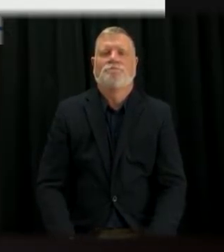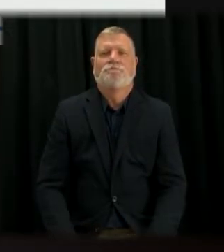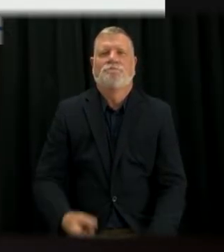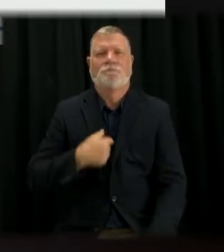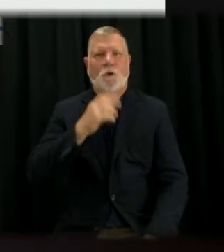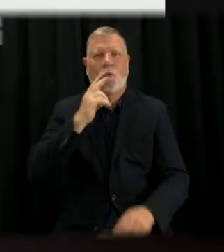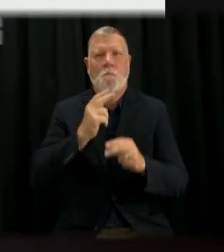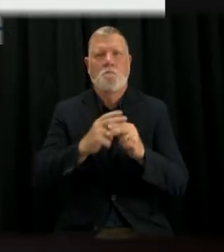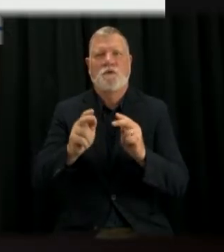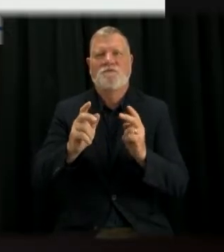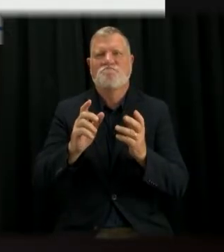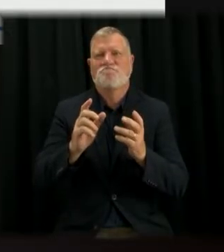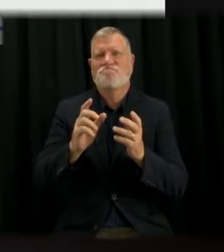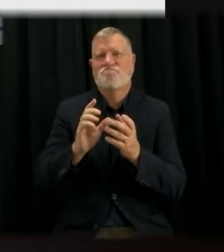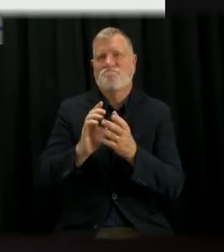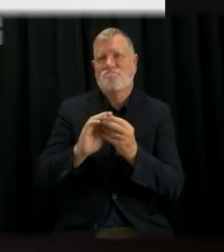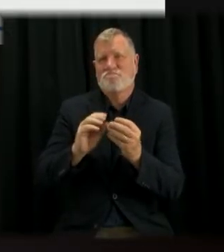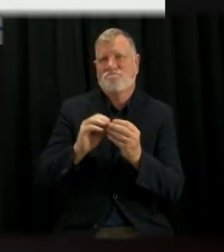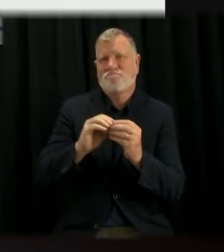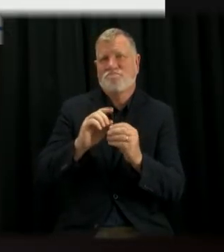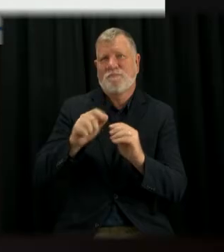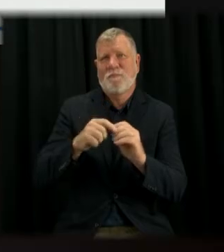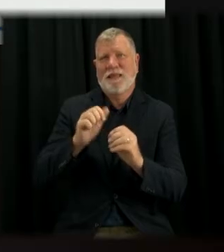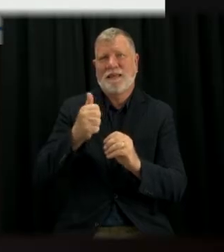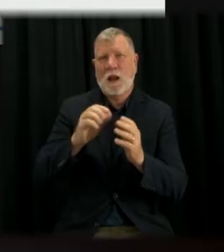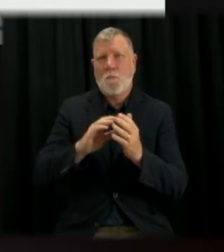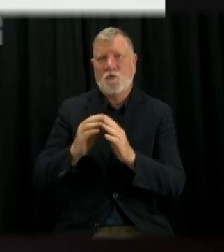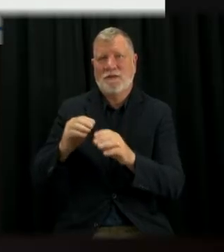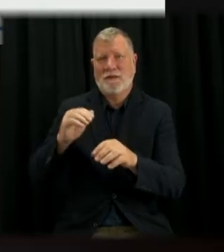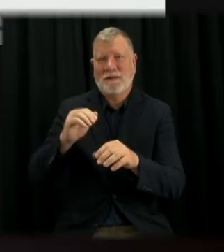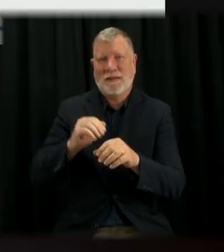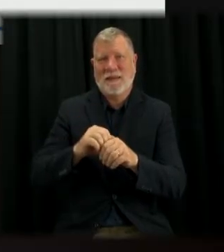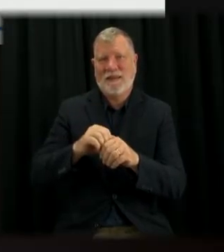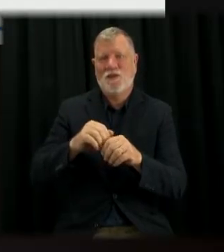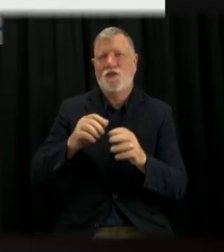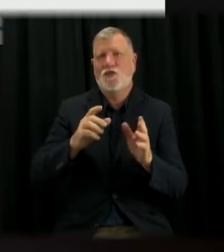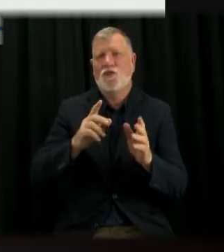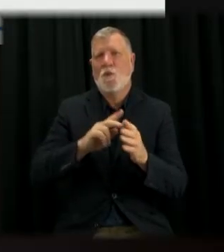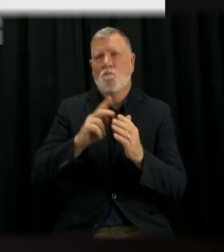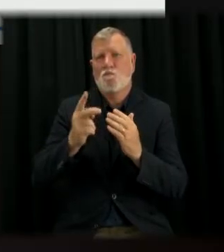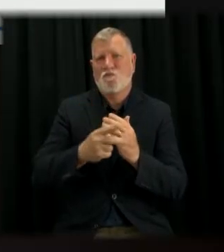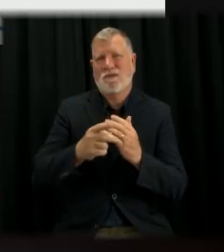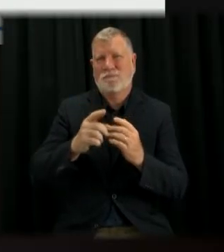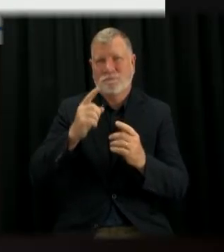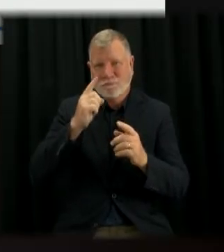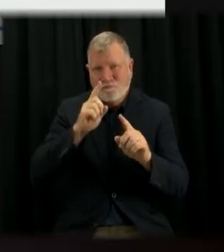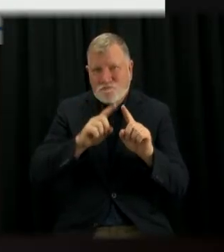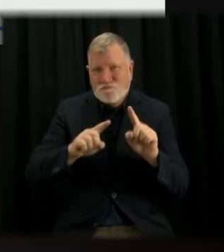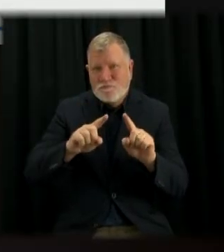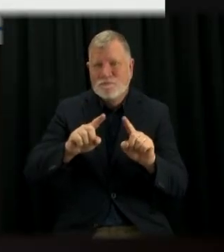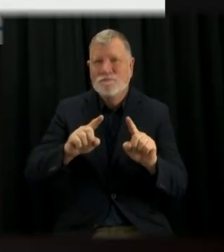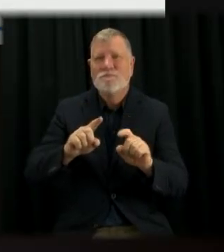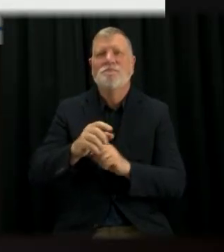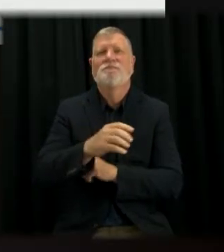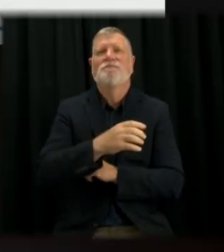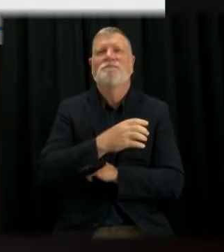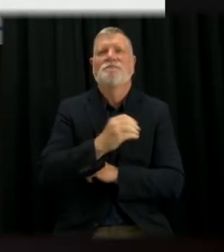hablaré brevemente sobre los presupuestos de las 10 municipalidades en el programa piloto.